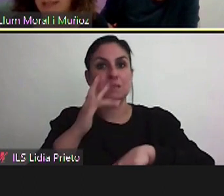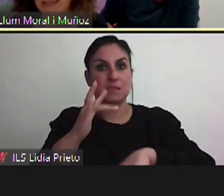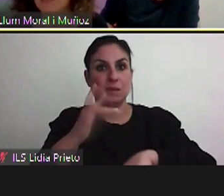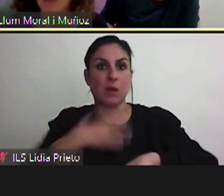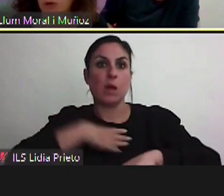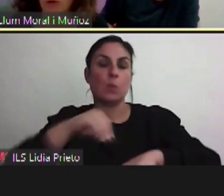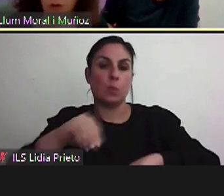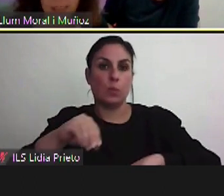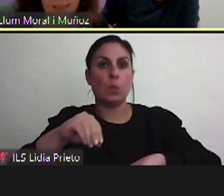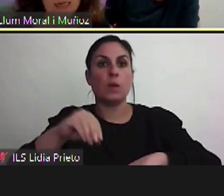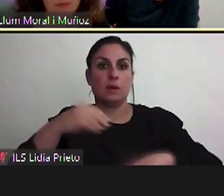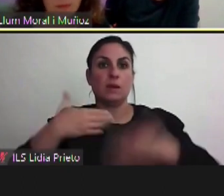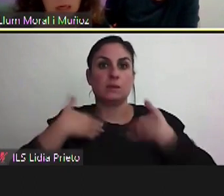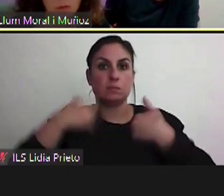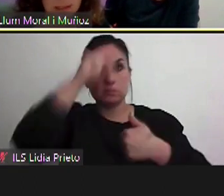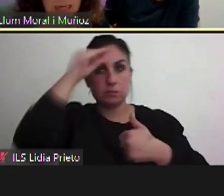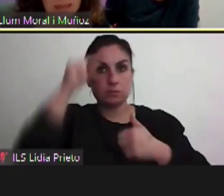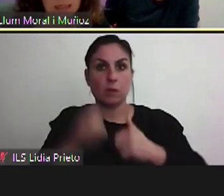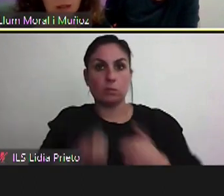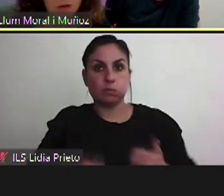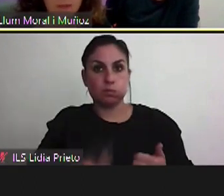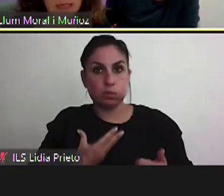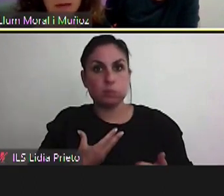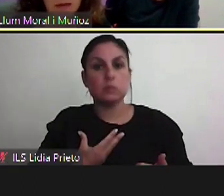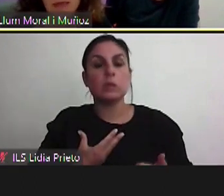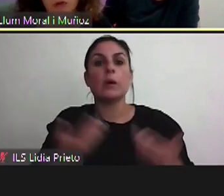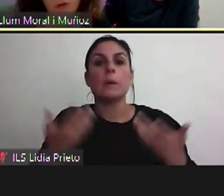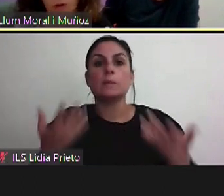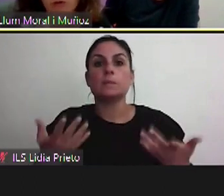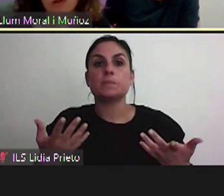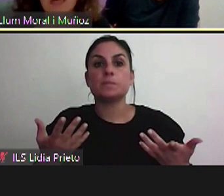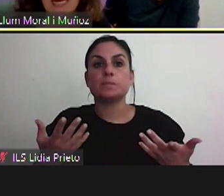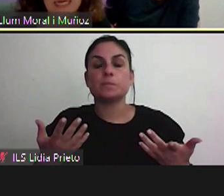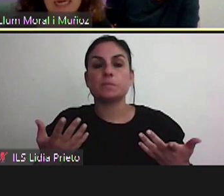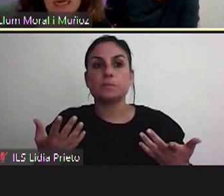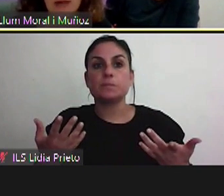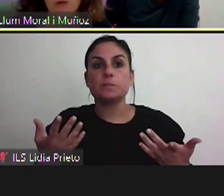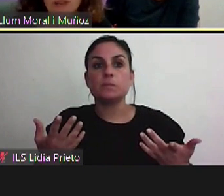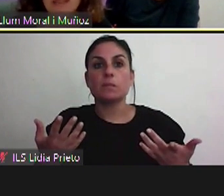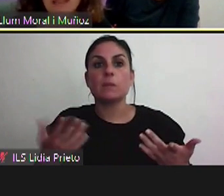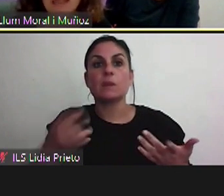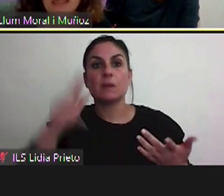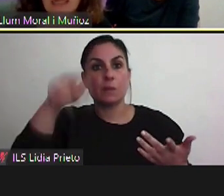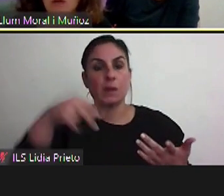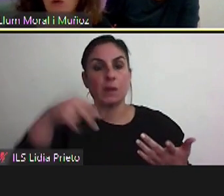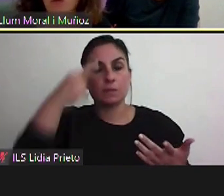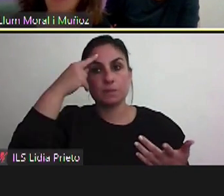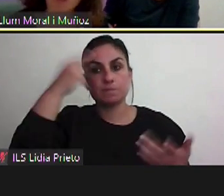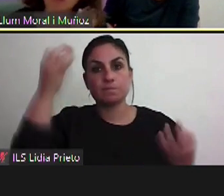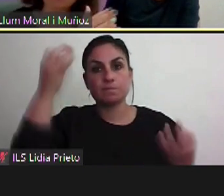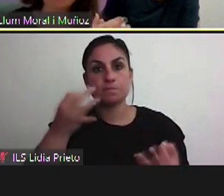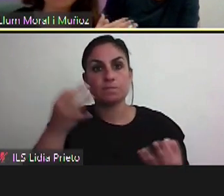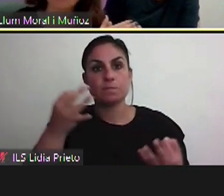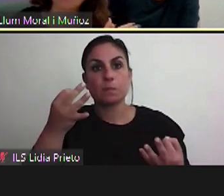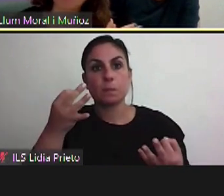un componente, pero no en sí el problema de salud mental, ¿no? Y sobre todo hay que tener en cuenta que, como hemos